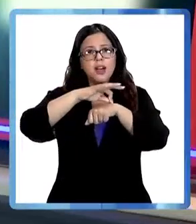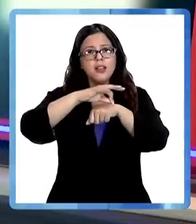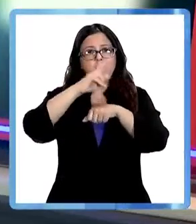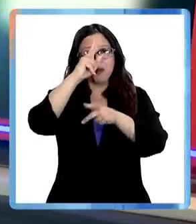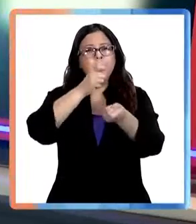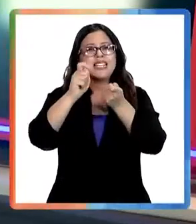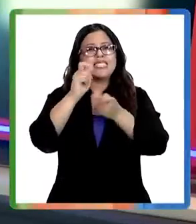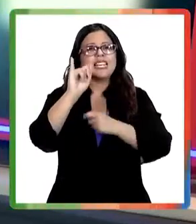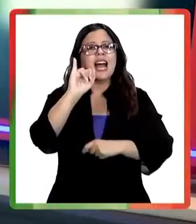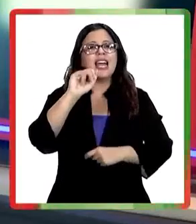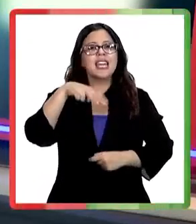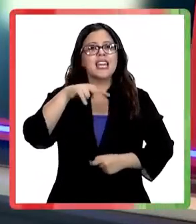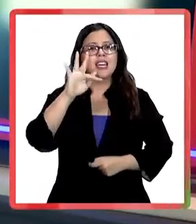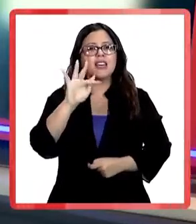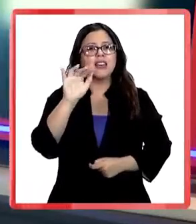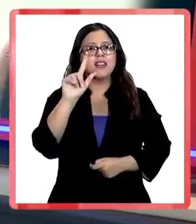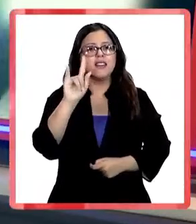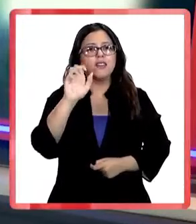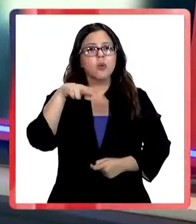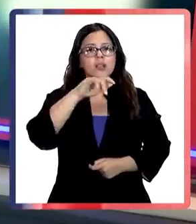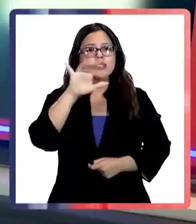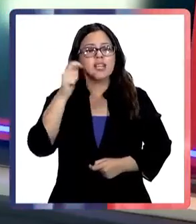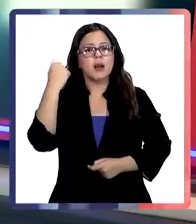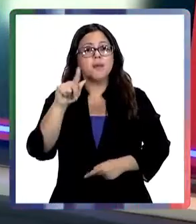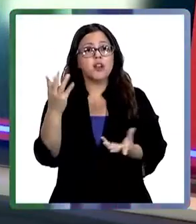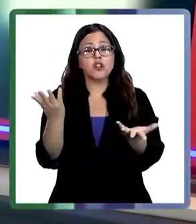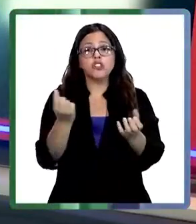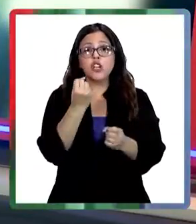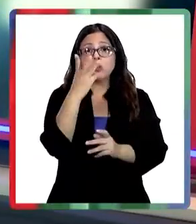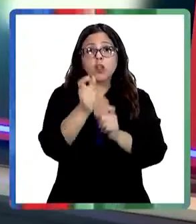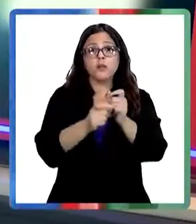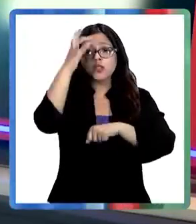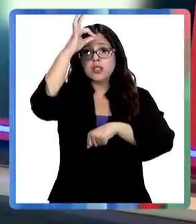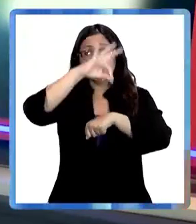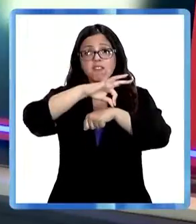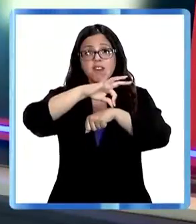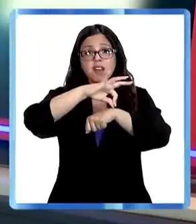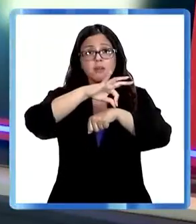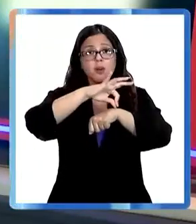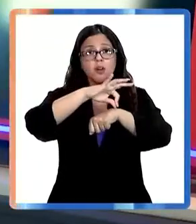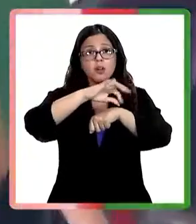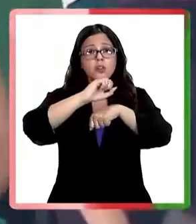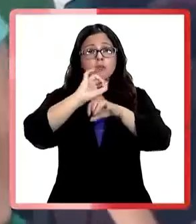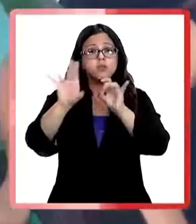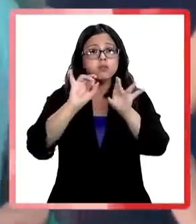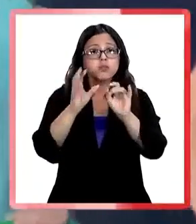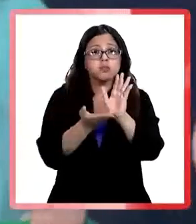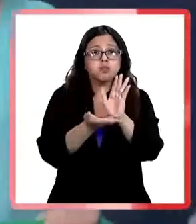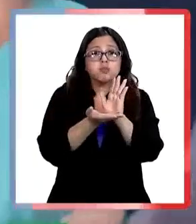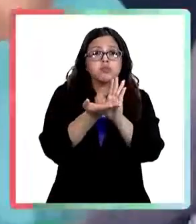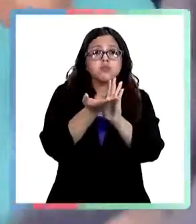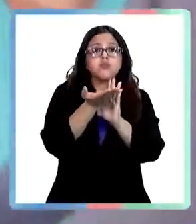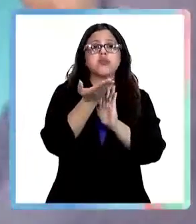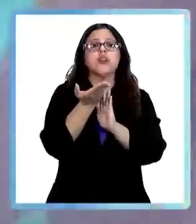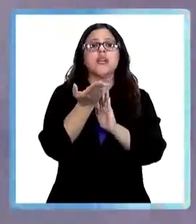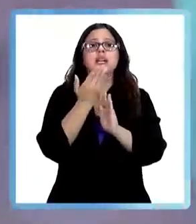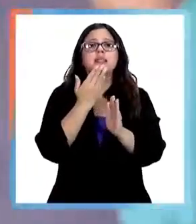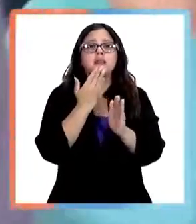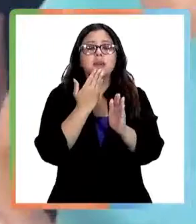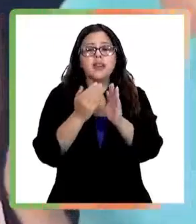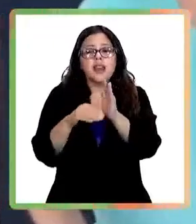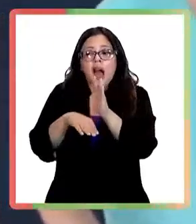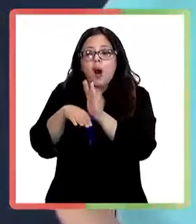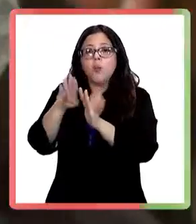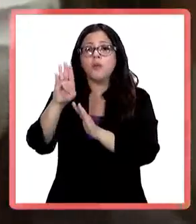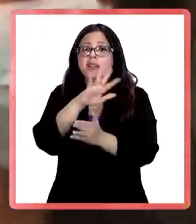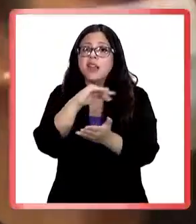influenza. Sin embargo, se aumenta el número de pacientes contagiados paralelamente, aunque sea menor, aumenta la mortalidad y aumenta